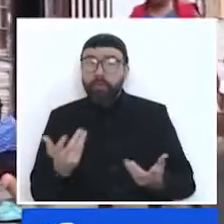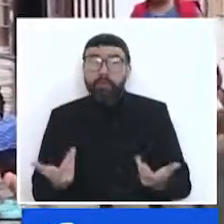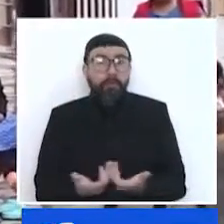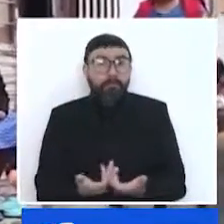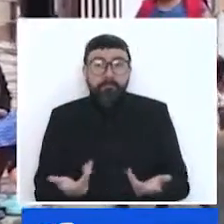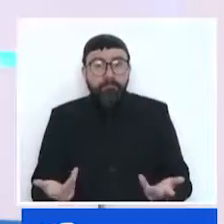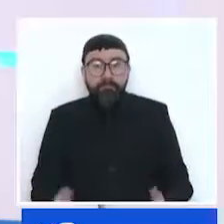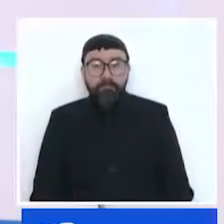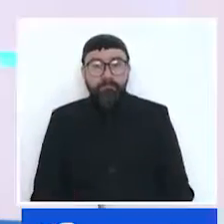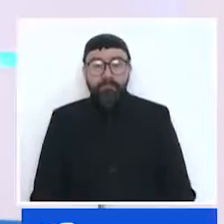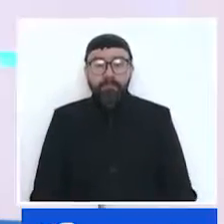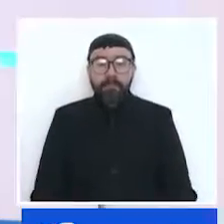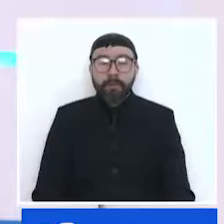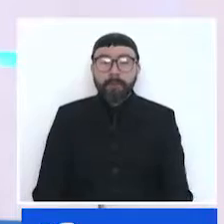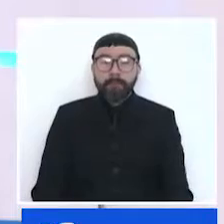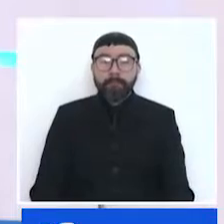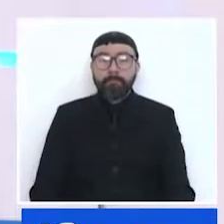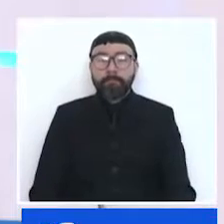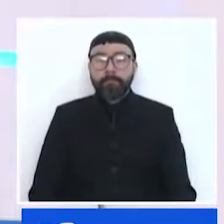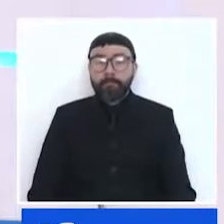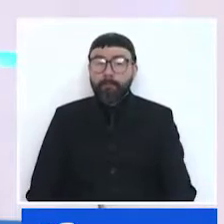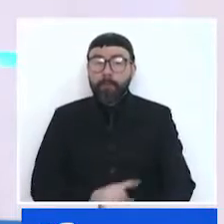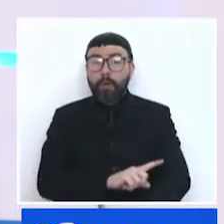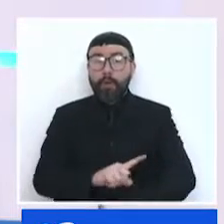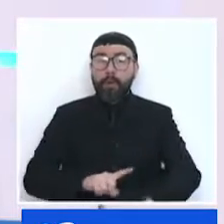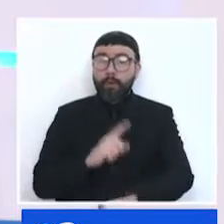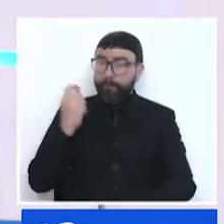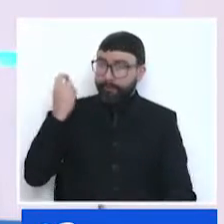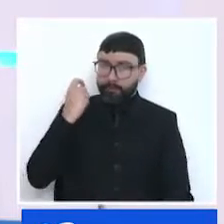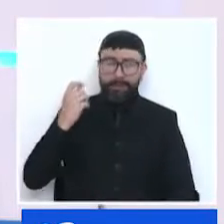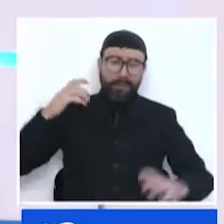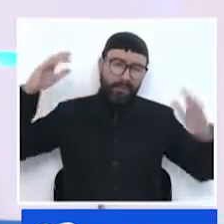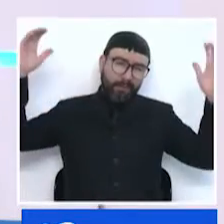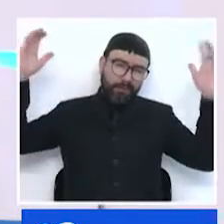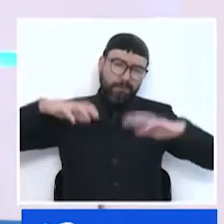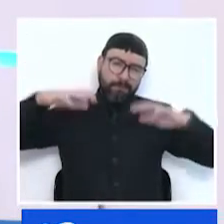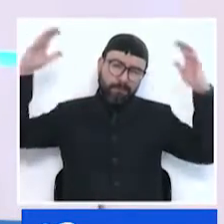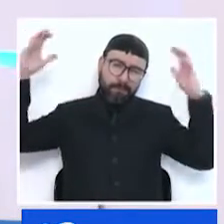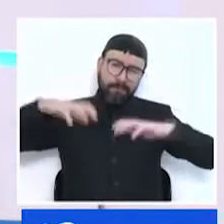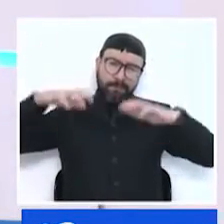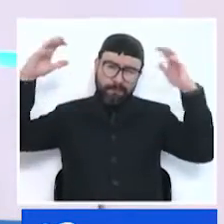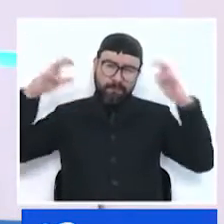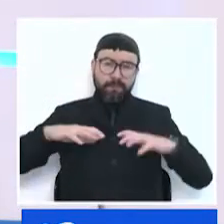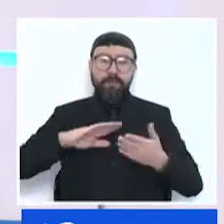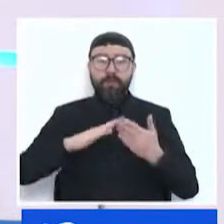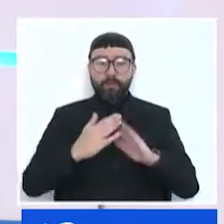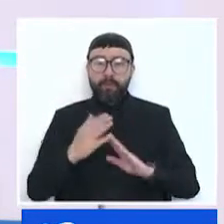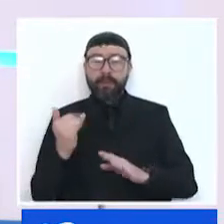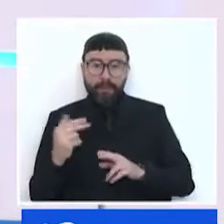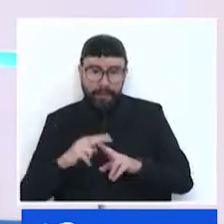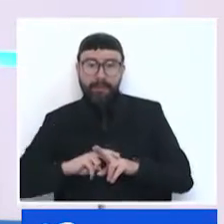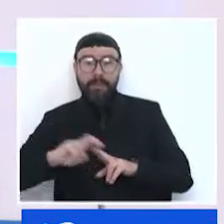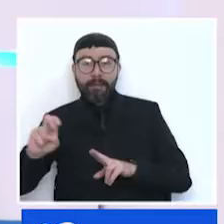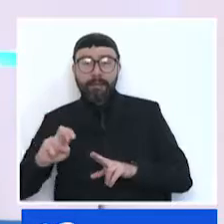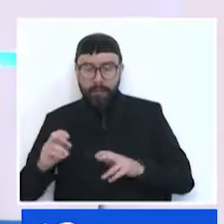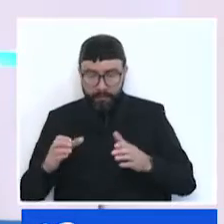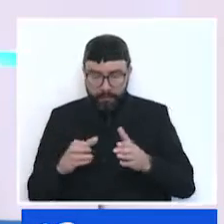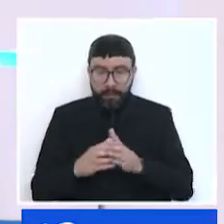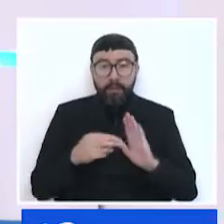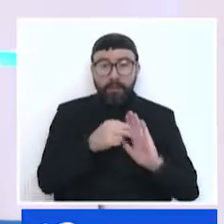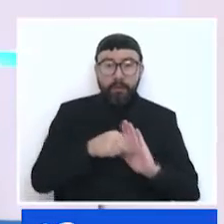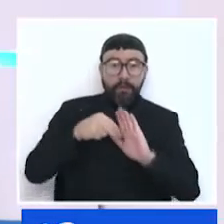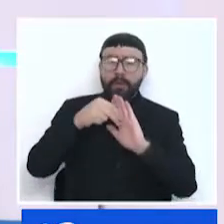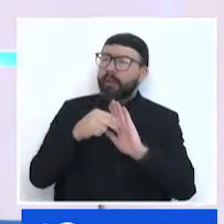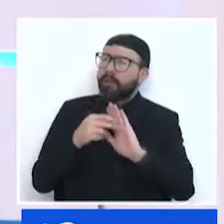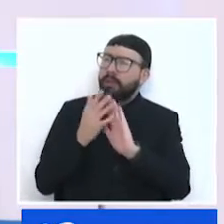investigación. Y en las últimas horas se presentaron fuertes lluvias en varias comunas de la ciudad de Manizales. Desde la Unidad de Gestión del Riesgo nos entregan